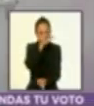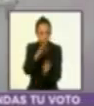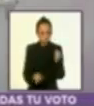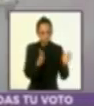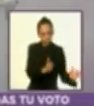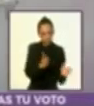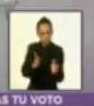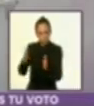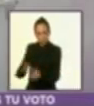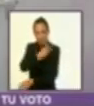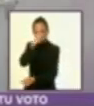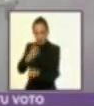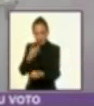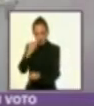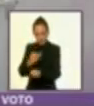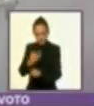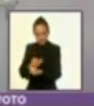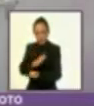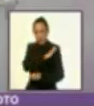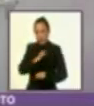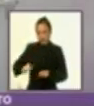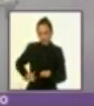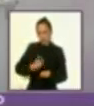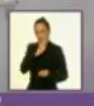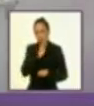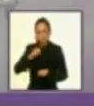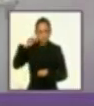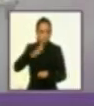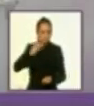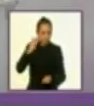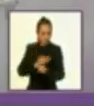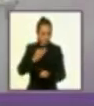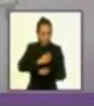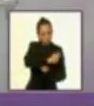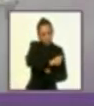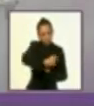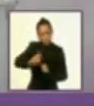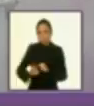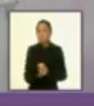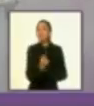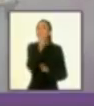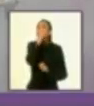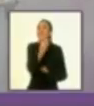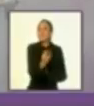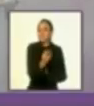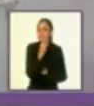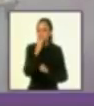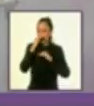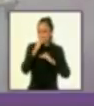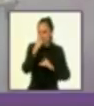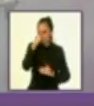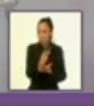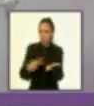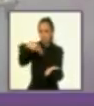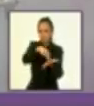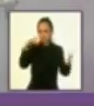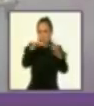es Alejandra Barrales. Alejandra Barrales se está cayendo, no ha resultado atractiva